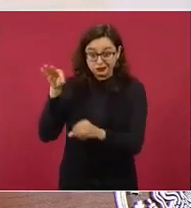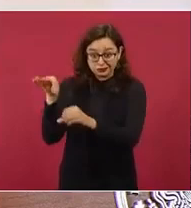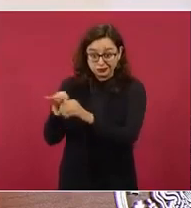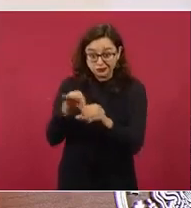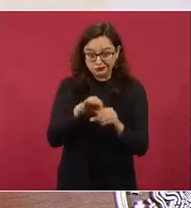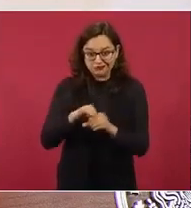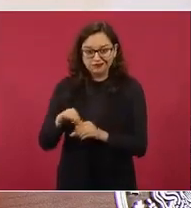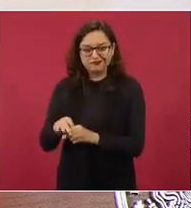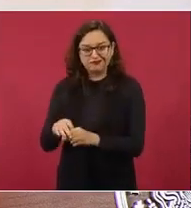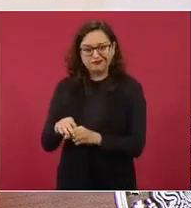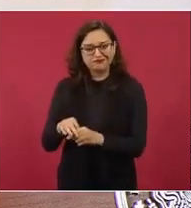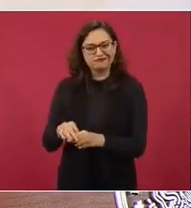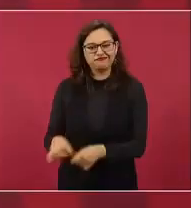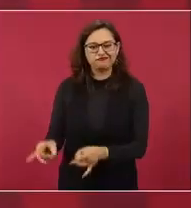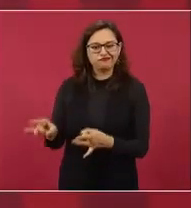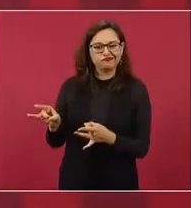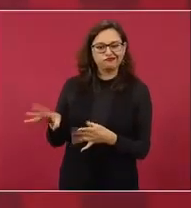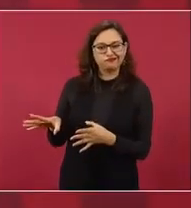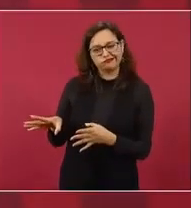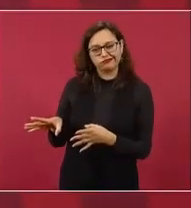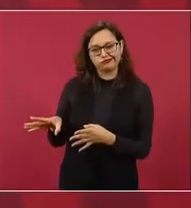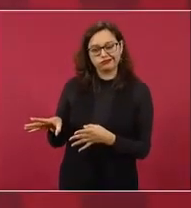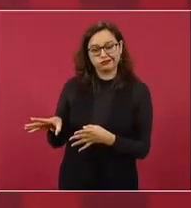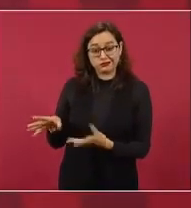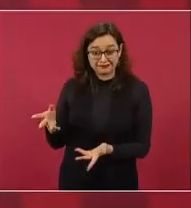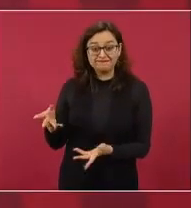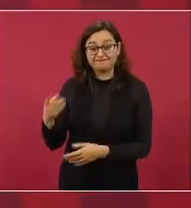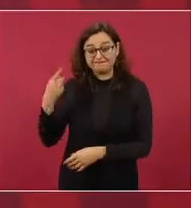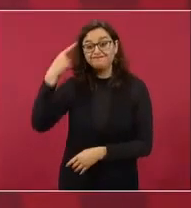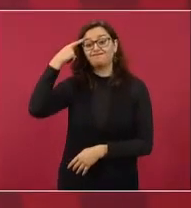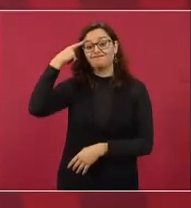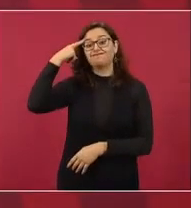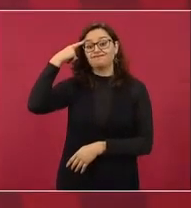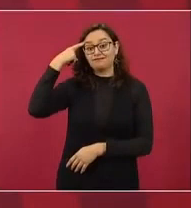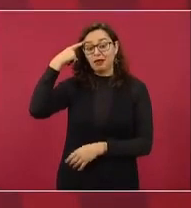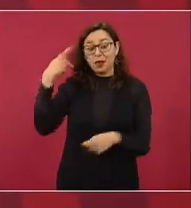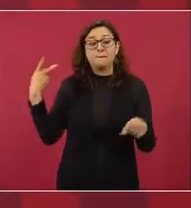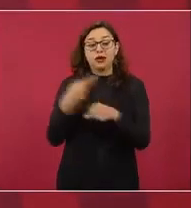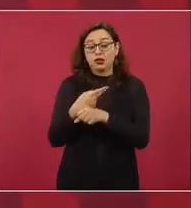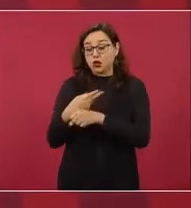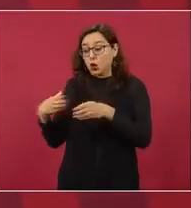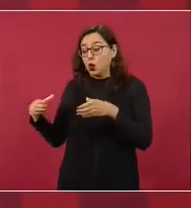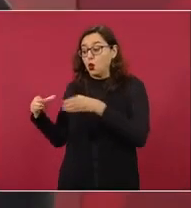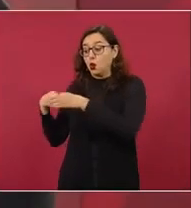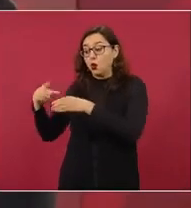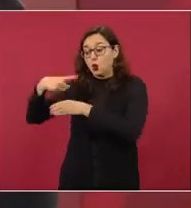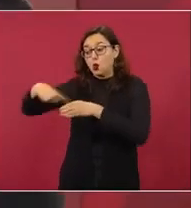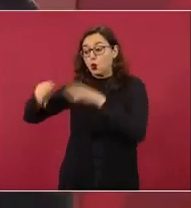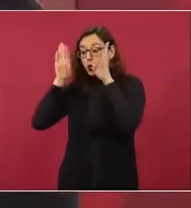muy conscientes, que eso también se les olvida a los conservadores, porque ellos se creen,